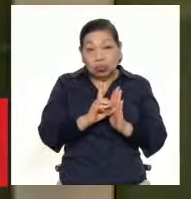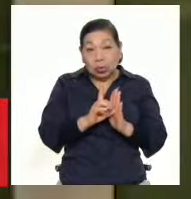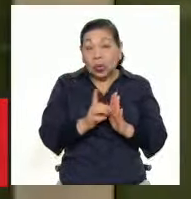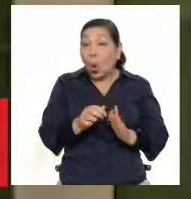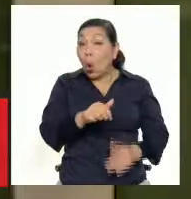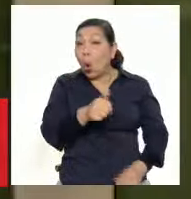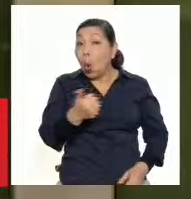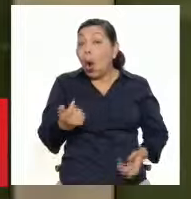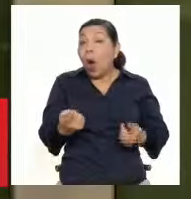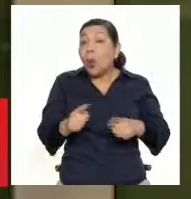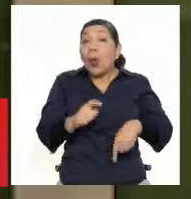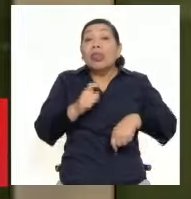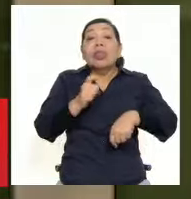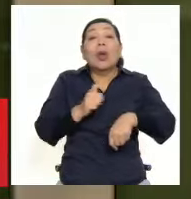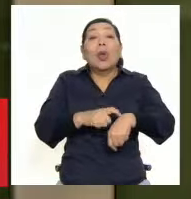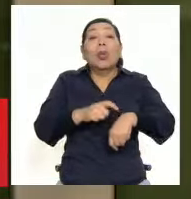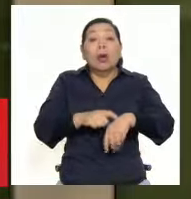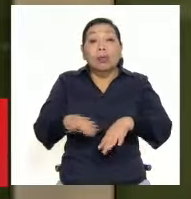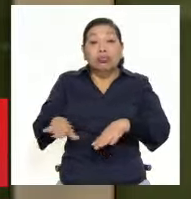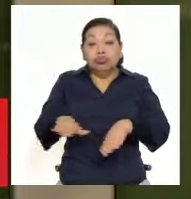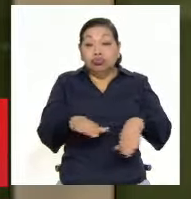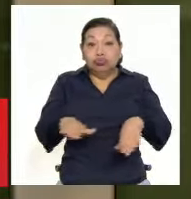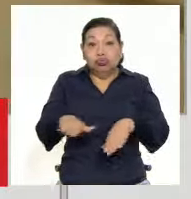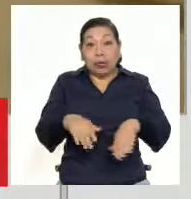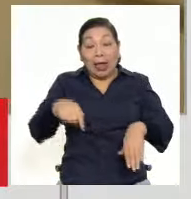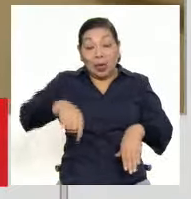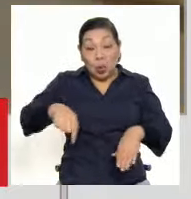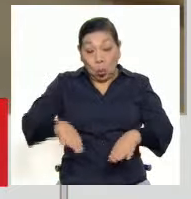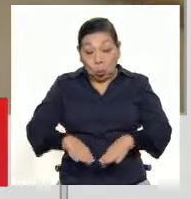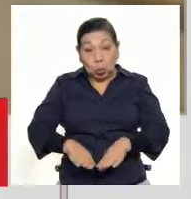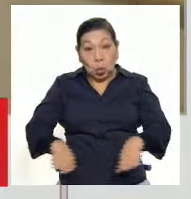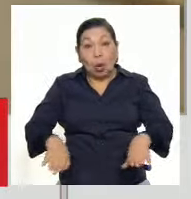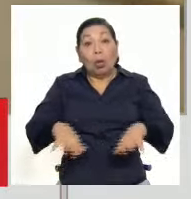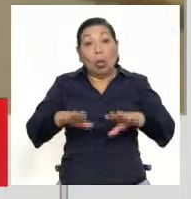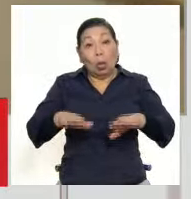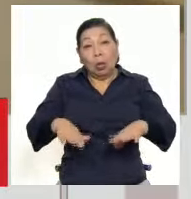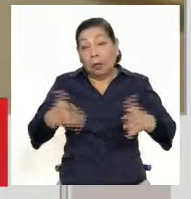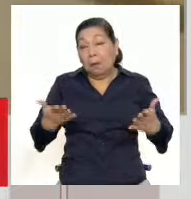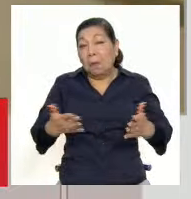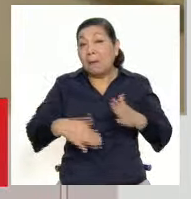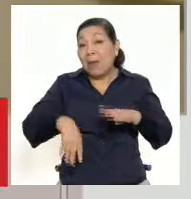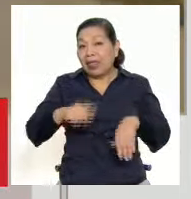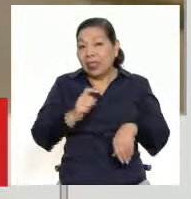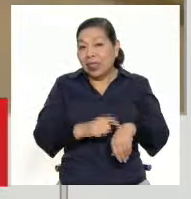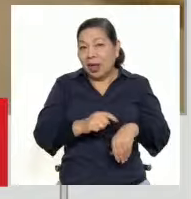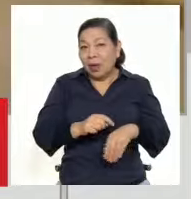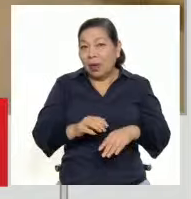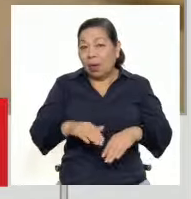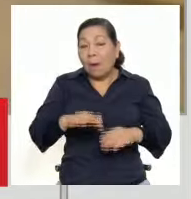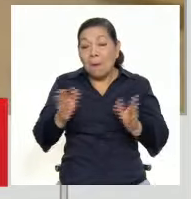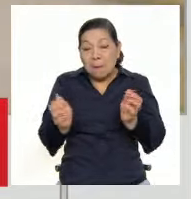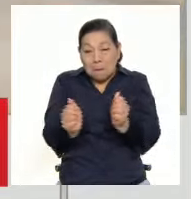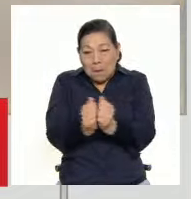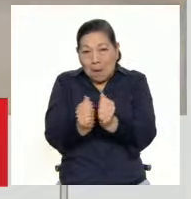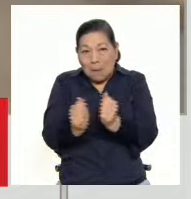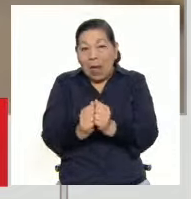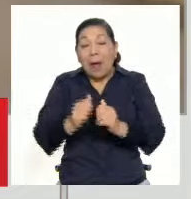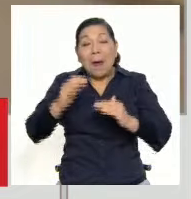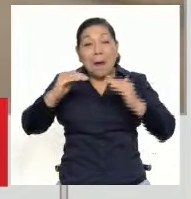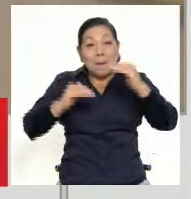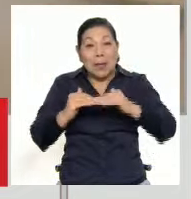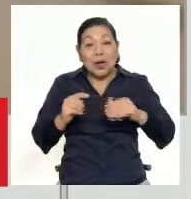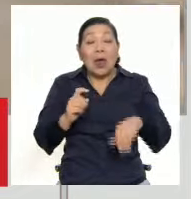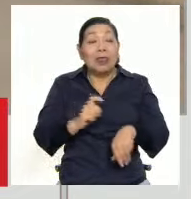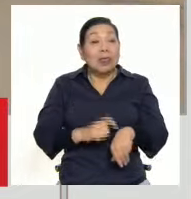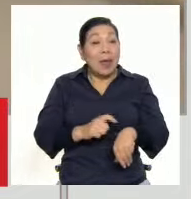Otra cosa es cuánto tiempo el suelo se sacude. Suelos blandos se sacuden por más tiempo, suelos compactos menos tiempo, ¿no?